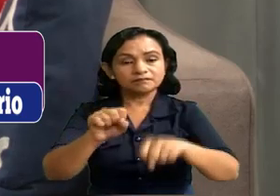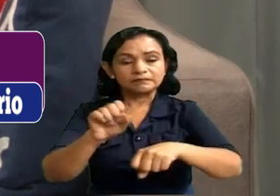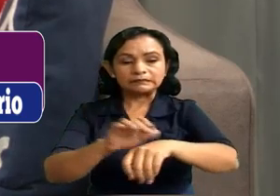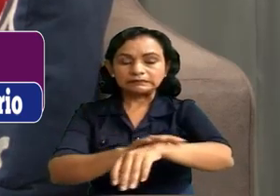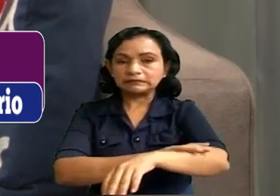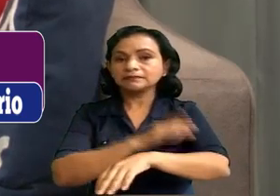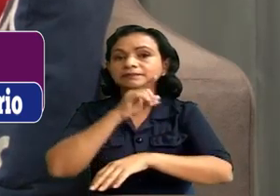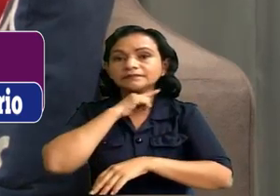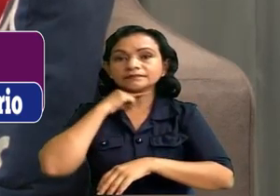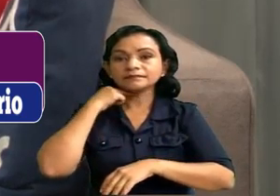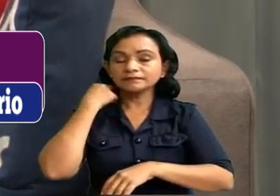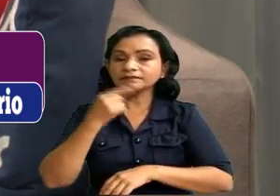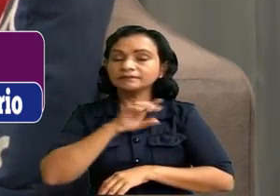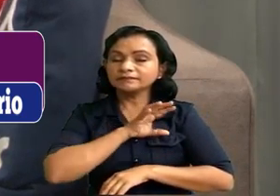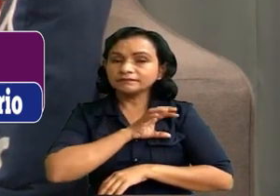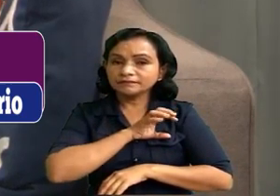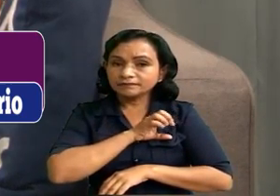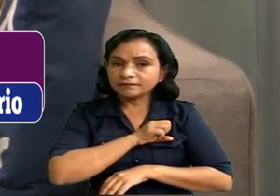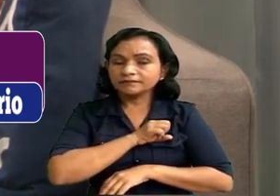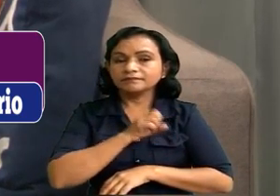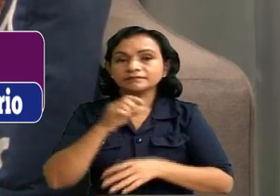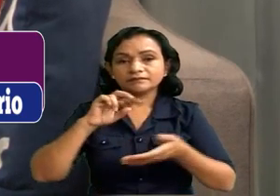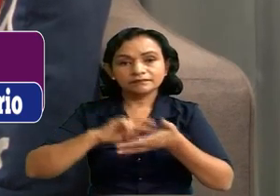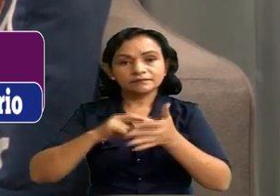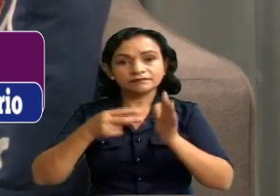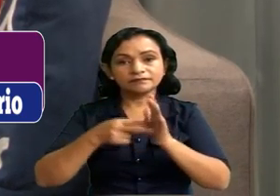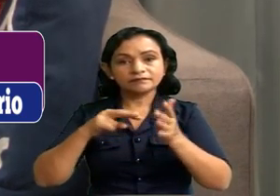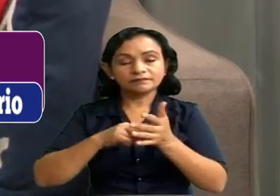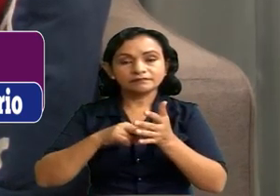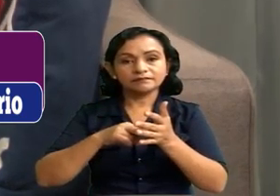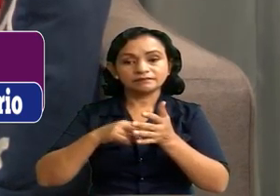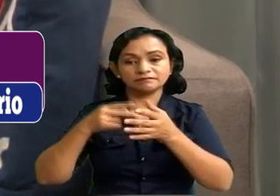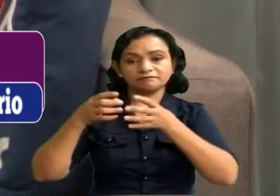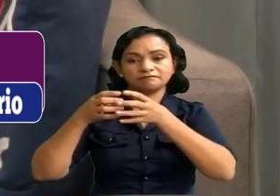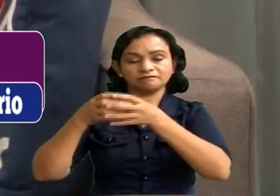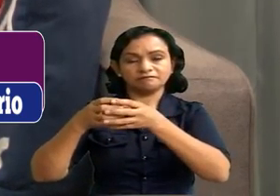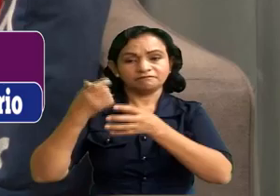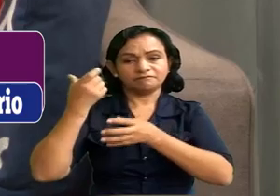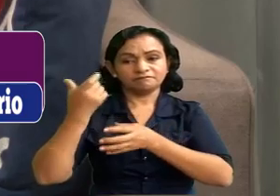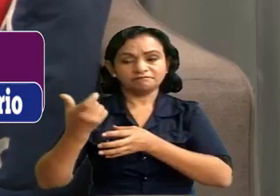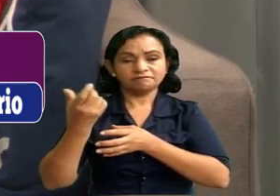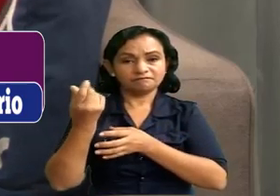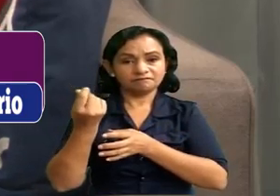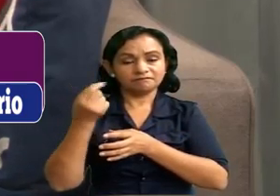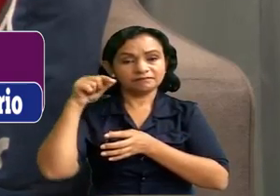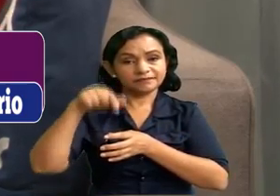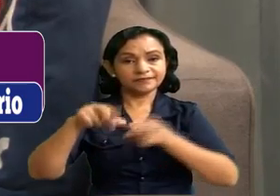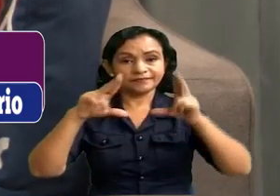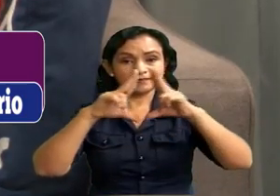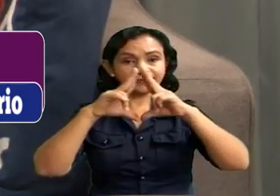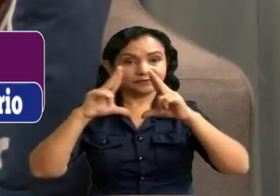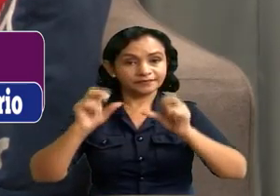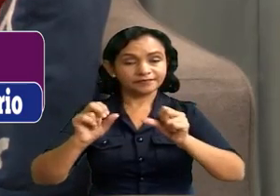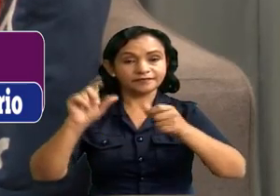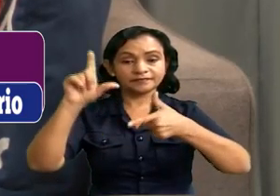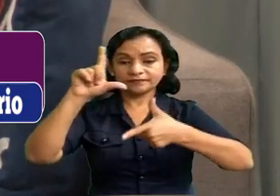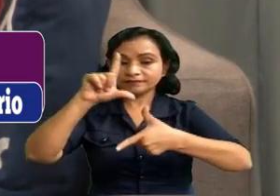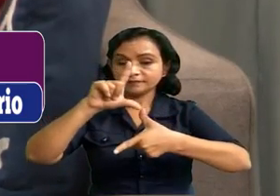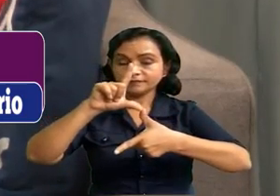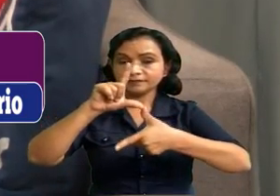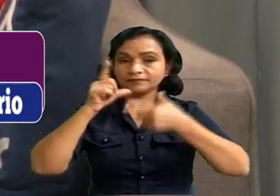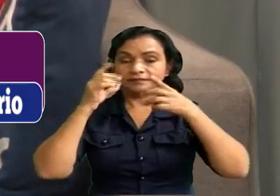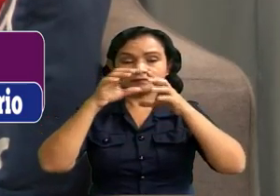en carne propia ese dolor. Y es por eso que la clase burguesa, que la oligarquía de este país, de Latinoamérica, el